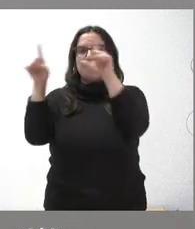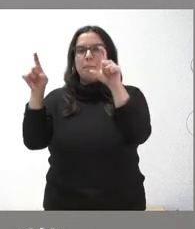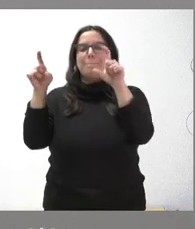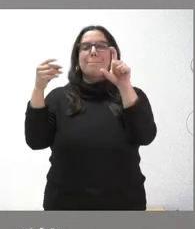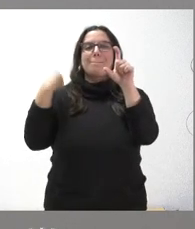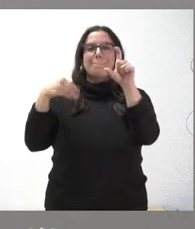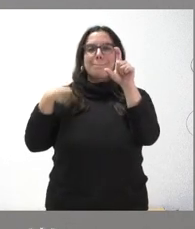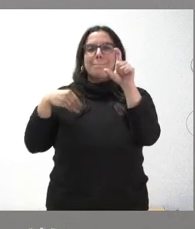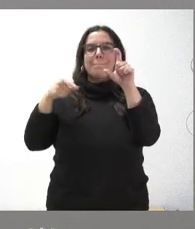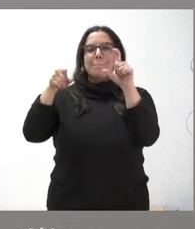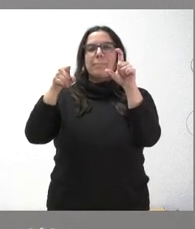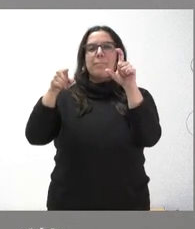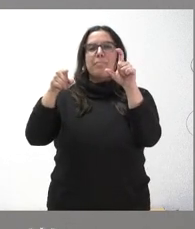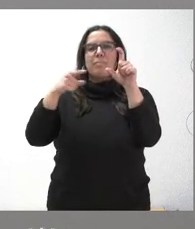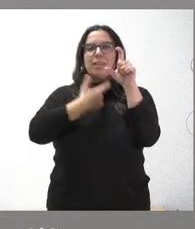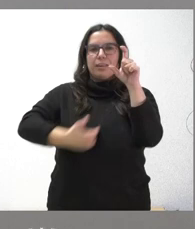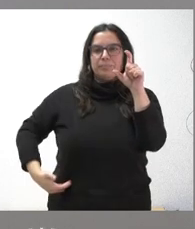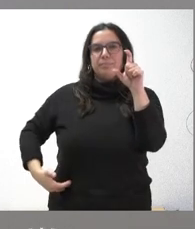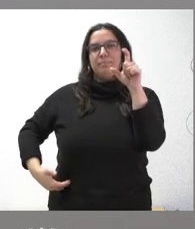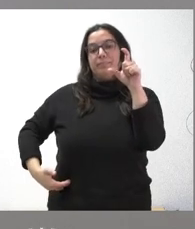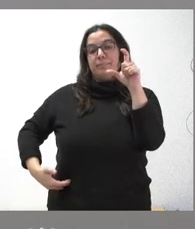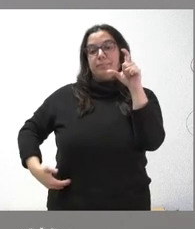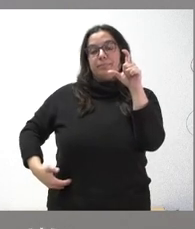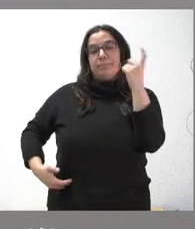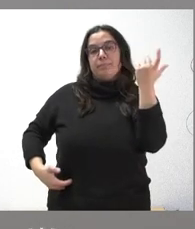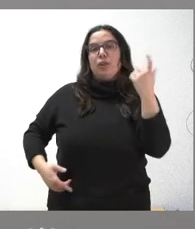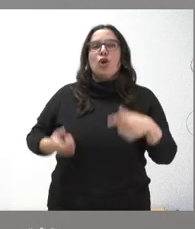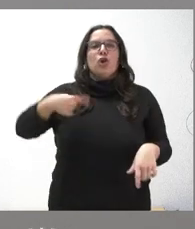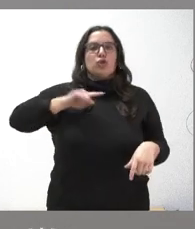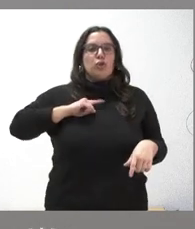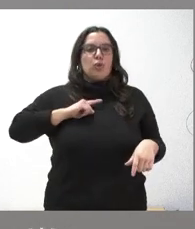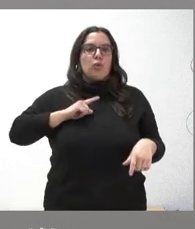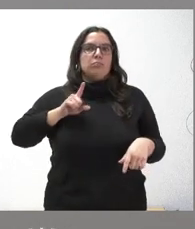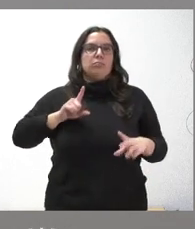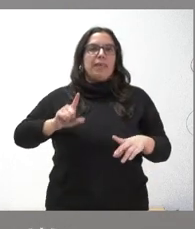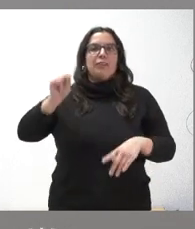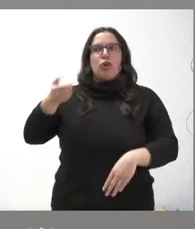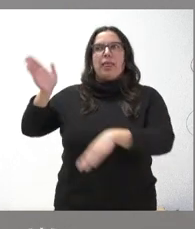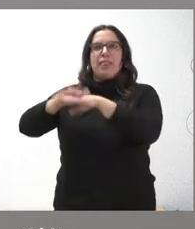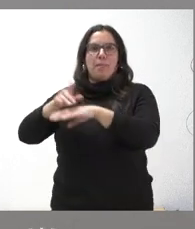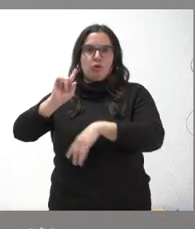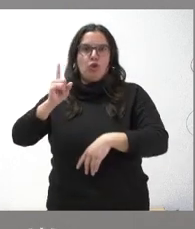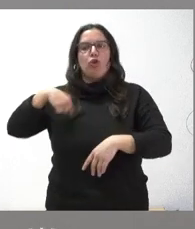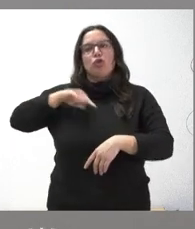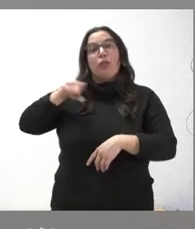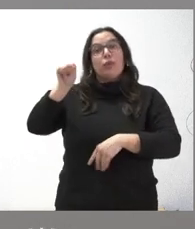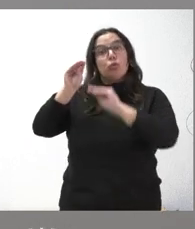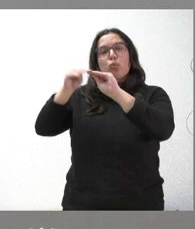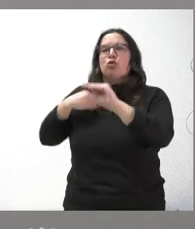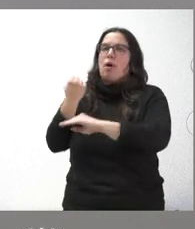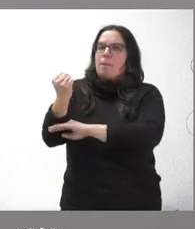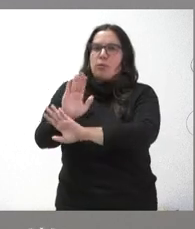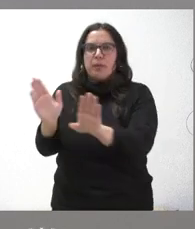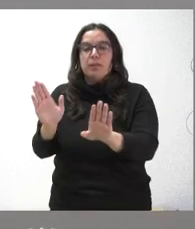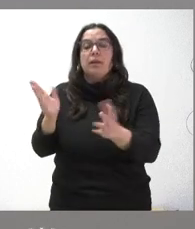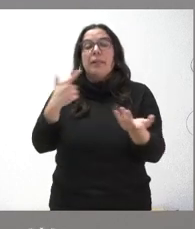propios propietarios la junta de Castilla de León no sustituye las decisiones empresariales la junta de Castilla León apoya las decisiones empresariales y lo que